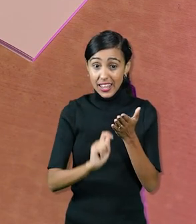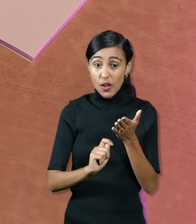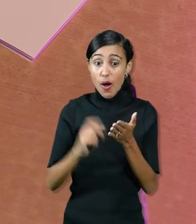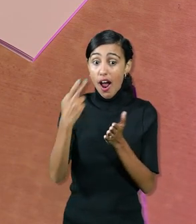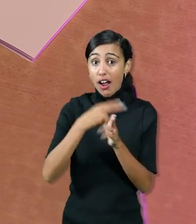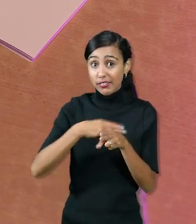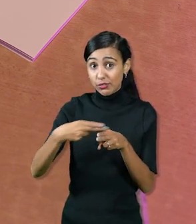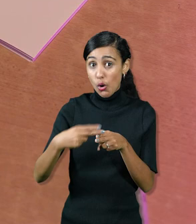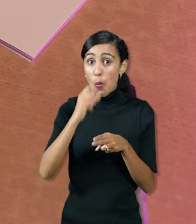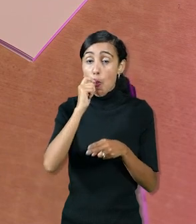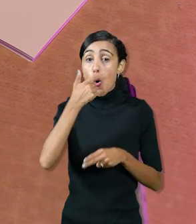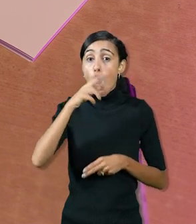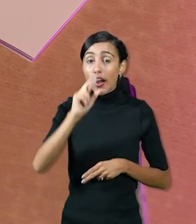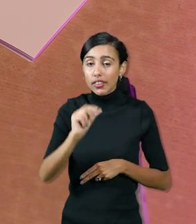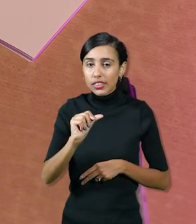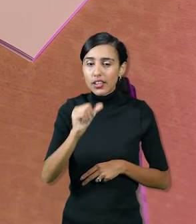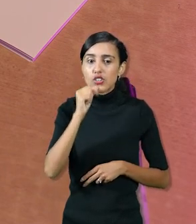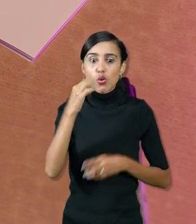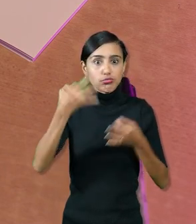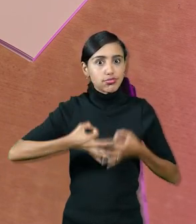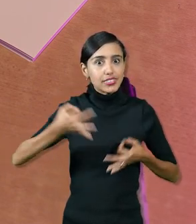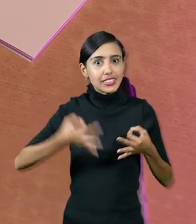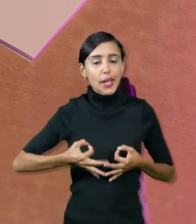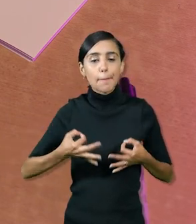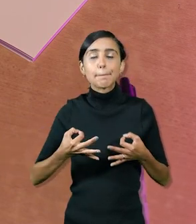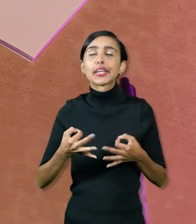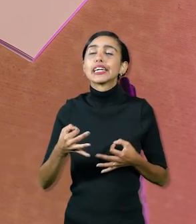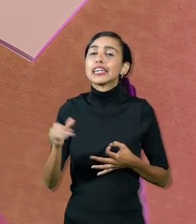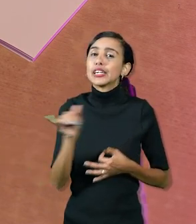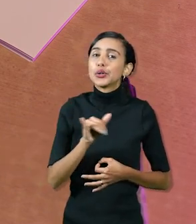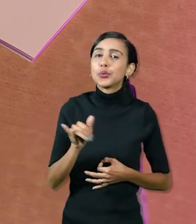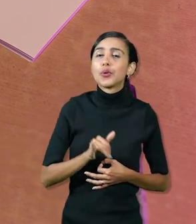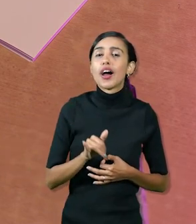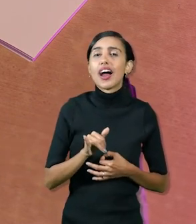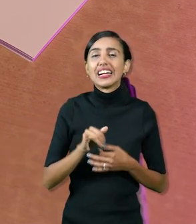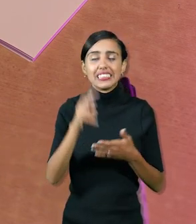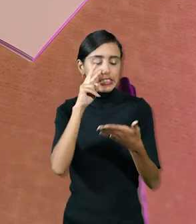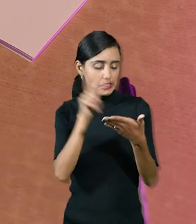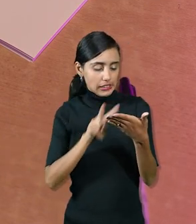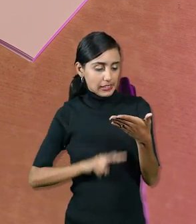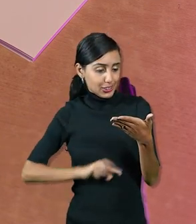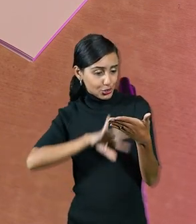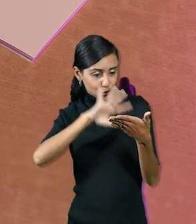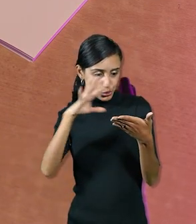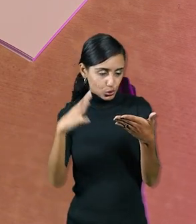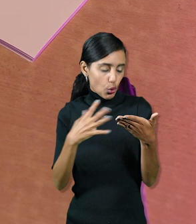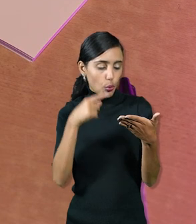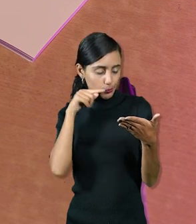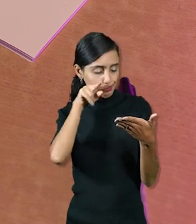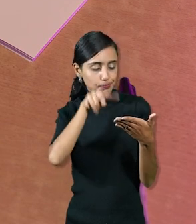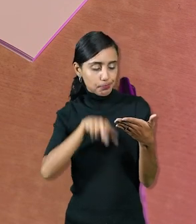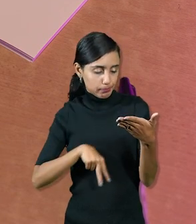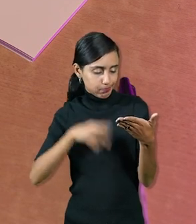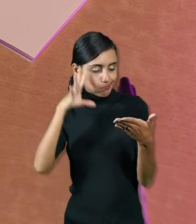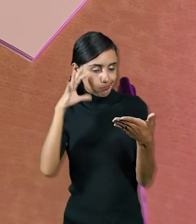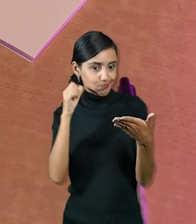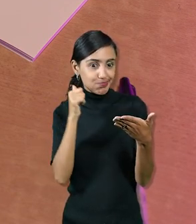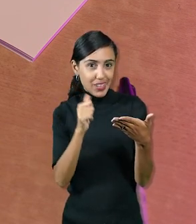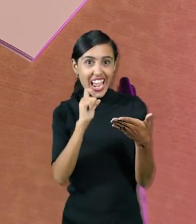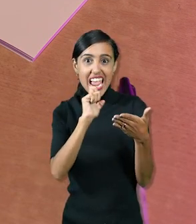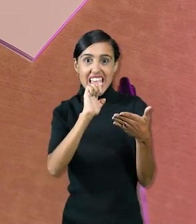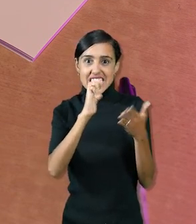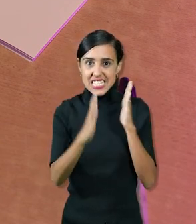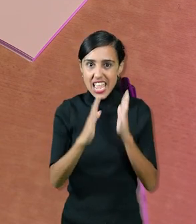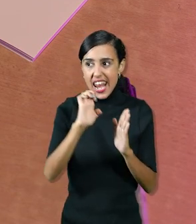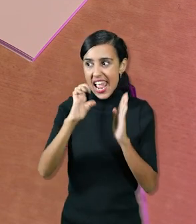storyboard, me leo siempre muy bien, de arriba abajo, el guión. Interiorizo escena por